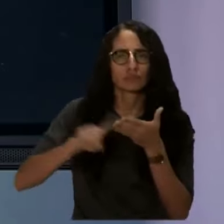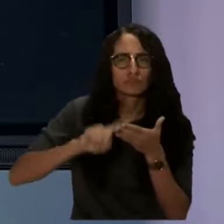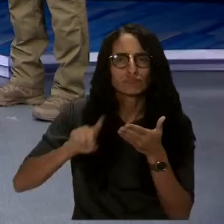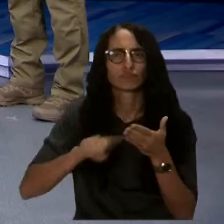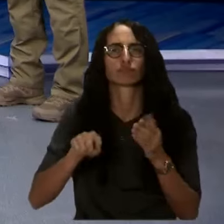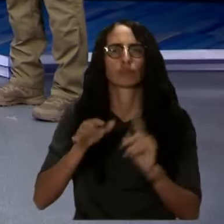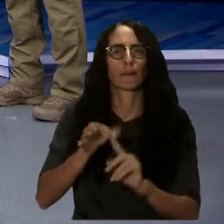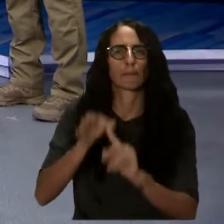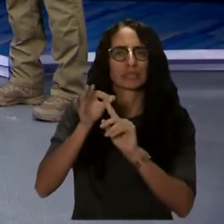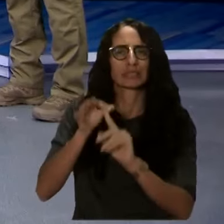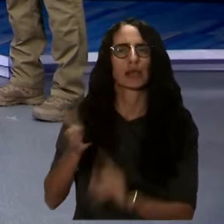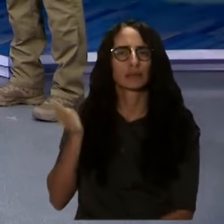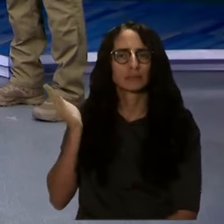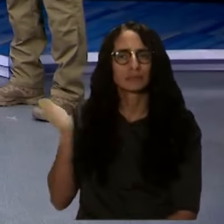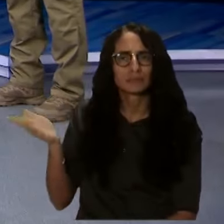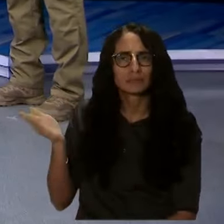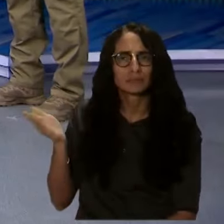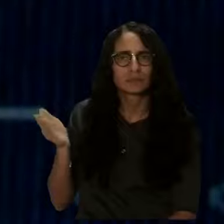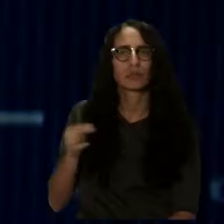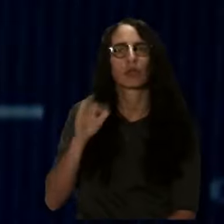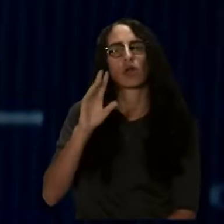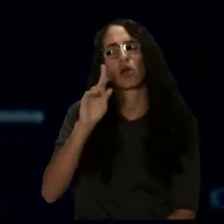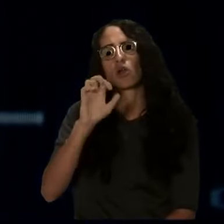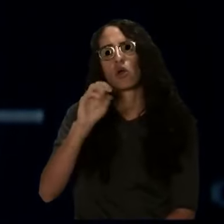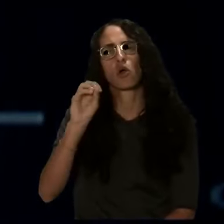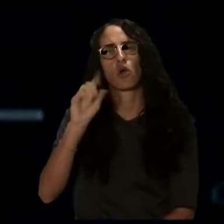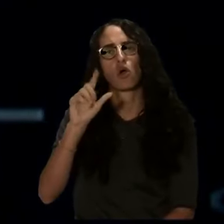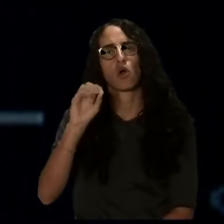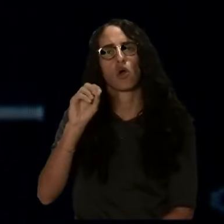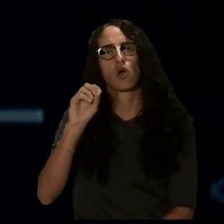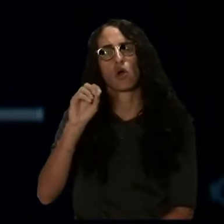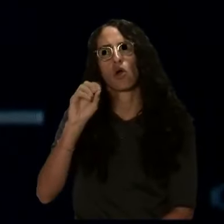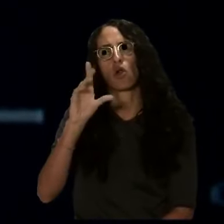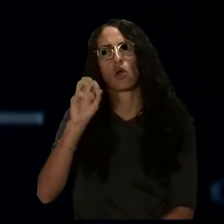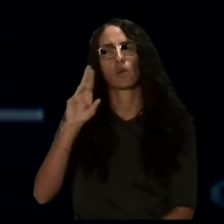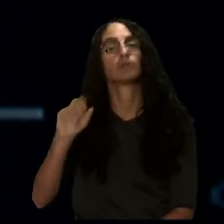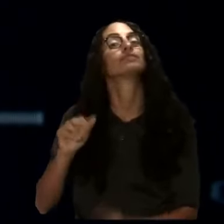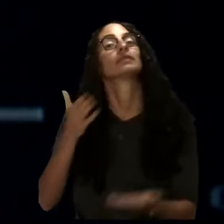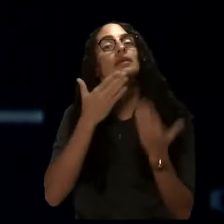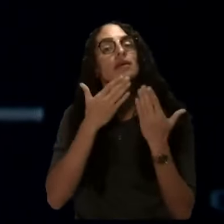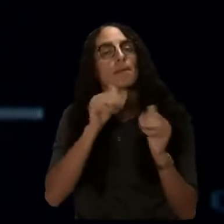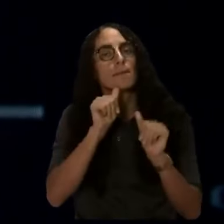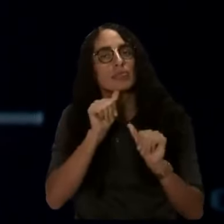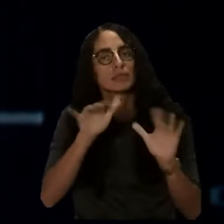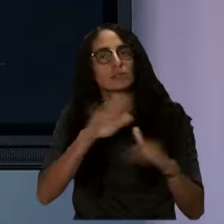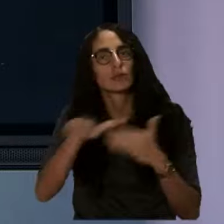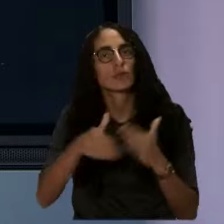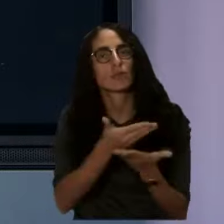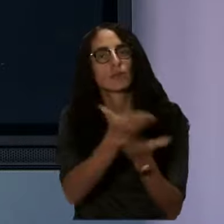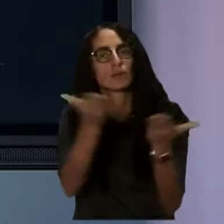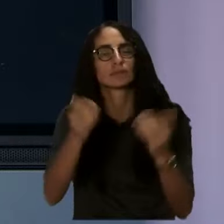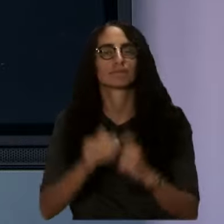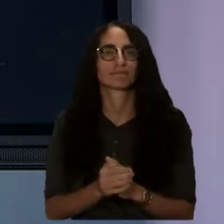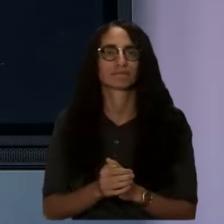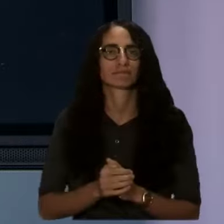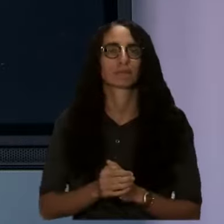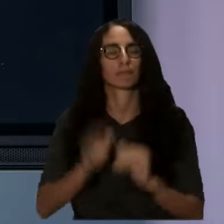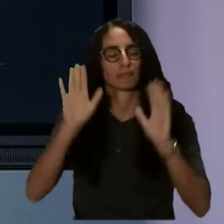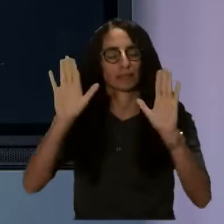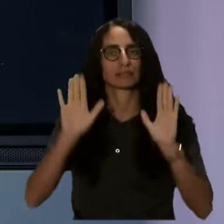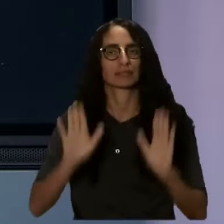policí Puerto Rico el teniente Agustín Crespo Colón bienvenido Teniente Saludos Ramos y bendiciones saludo al público excelente